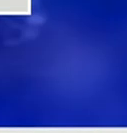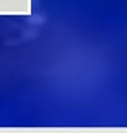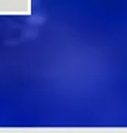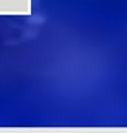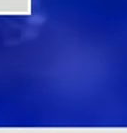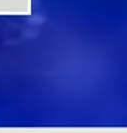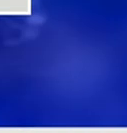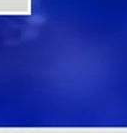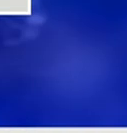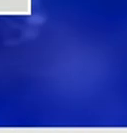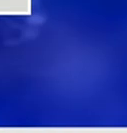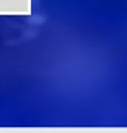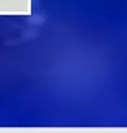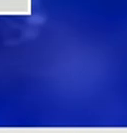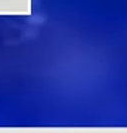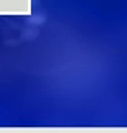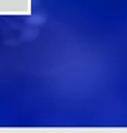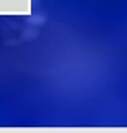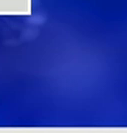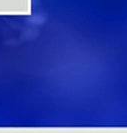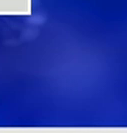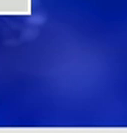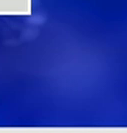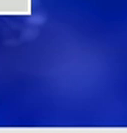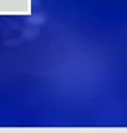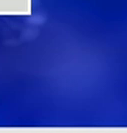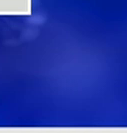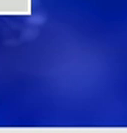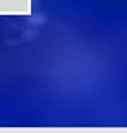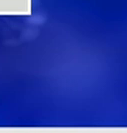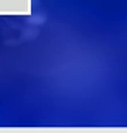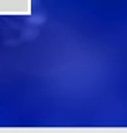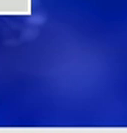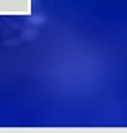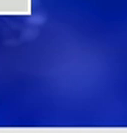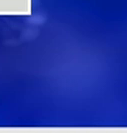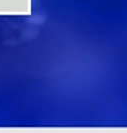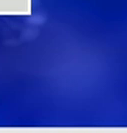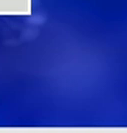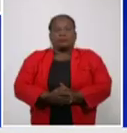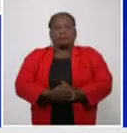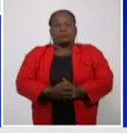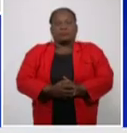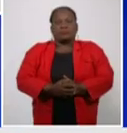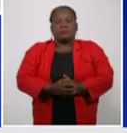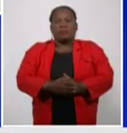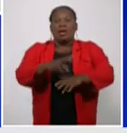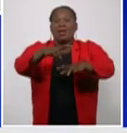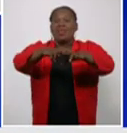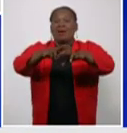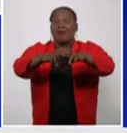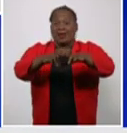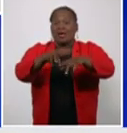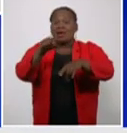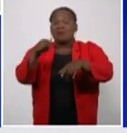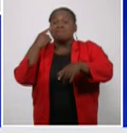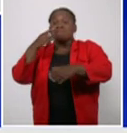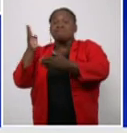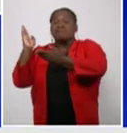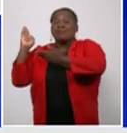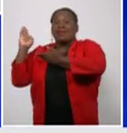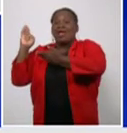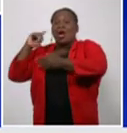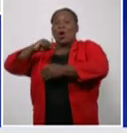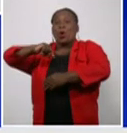está, en el caso de La Habana, ahí está la curva, le sigue Guantánamo con una